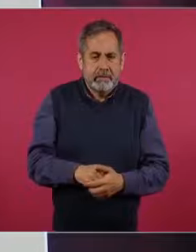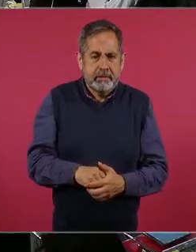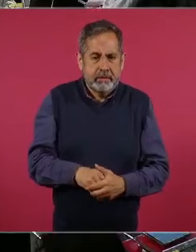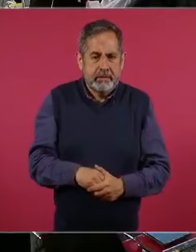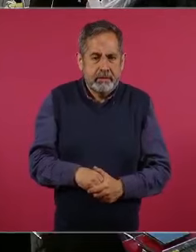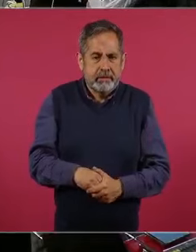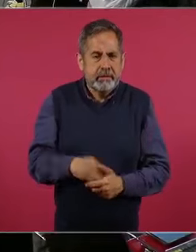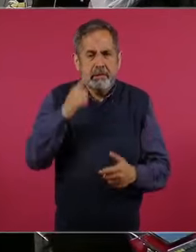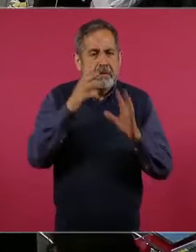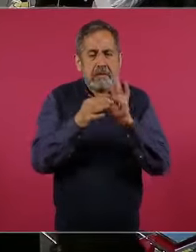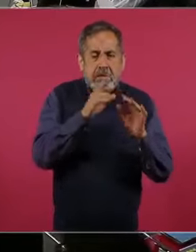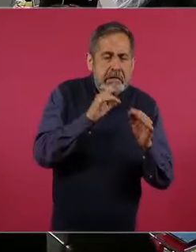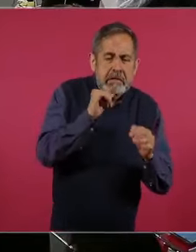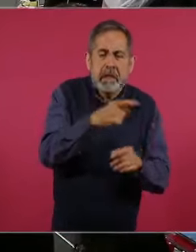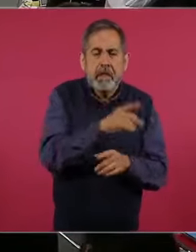por